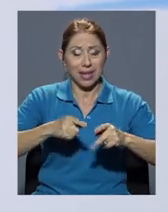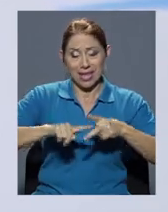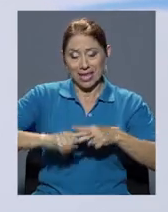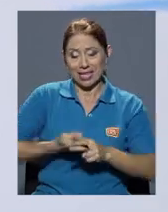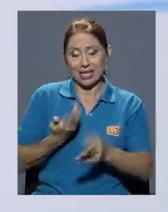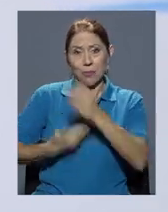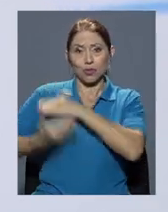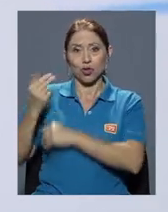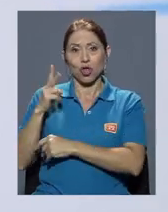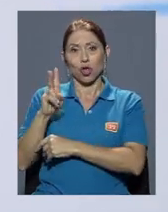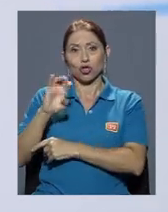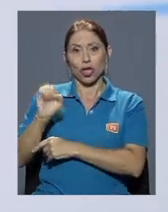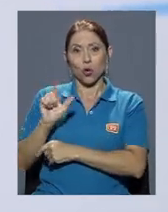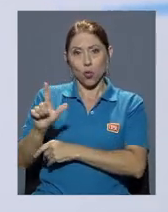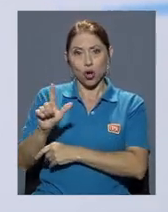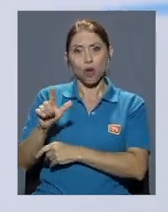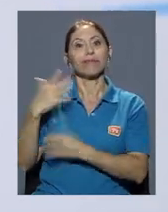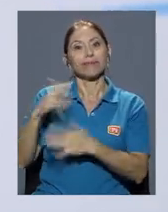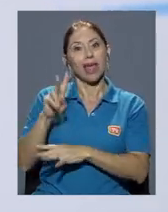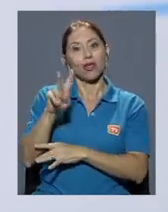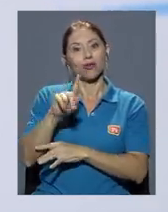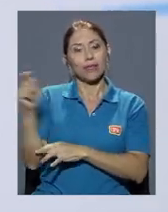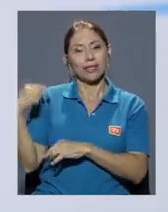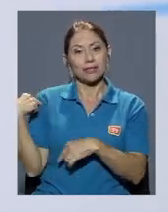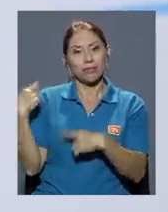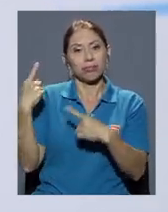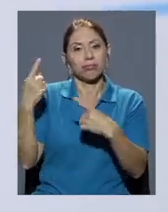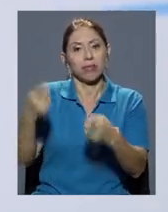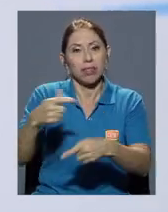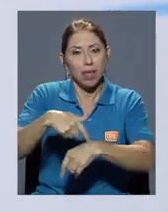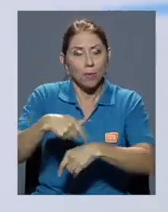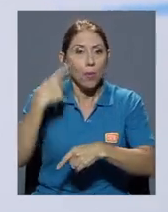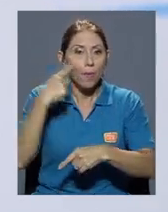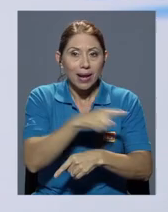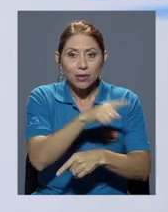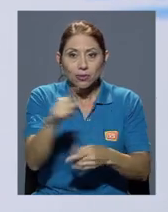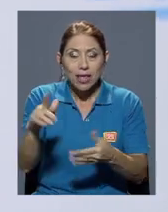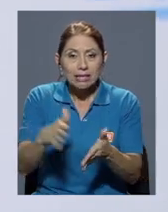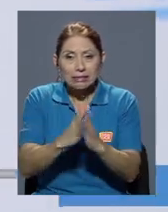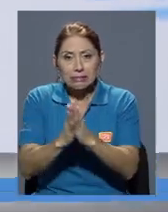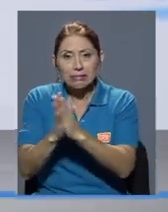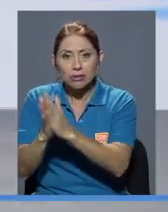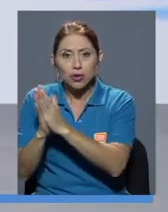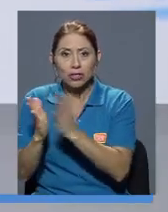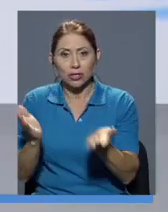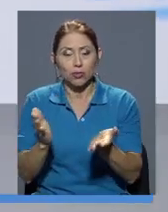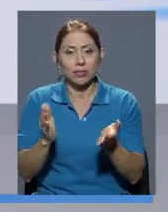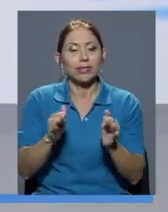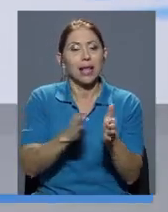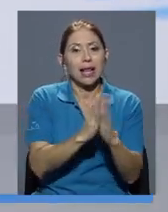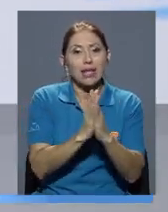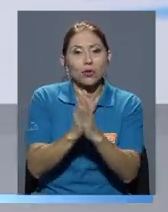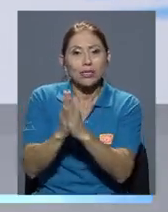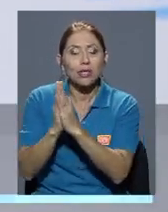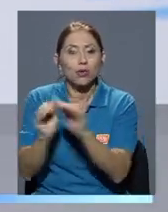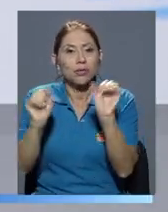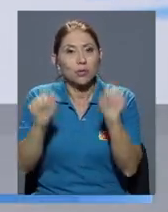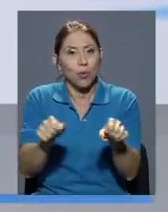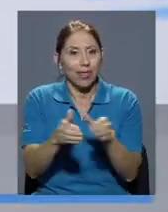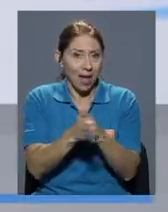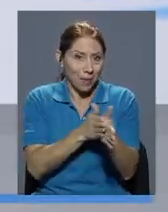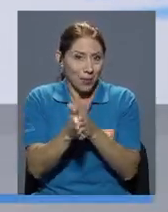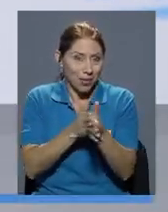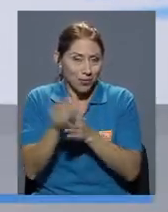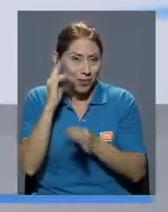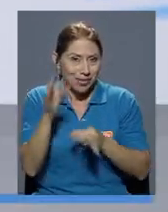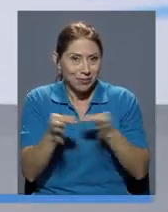se ha ido 22 meses de tiempo para que nos hicieran llegar las solicitudes las solicitudes pueden dar pues aprovecho para